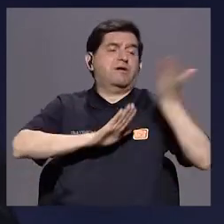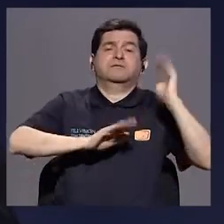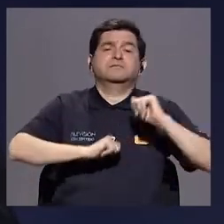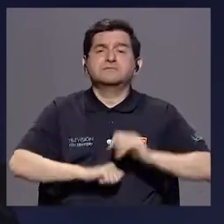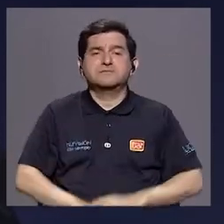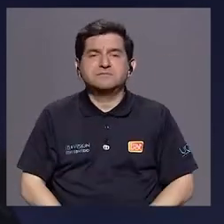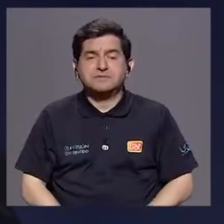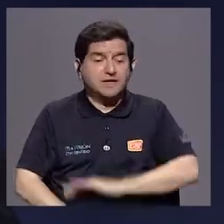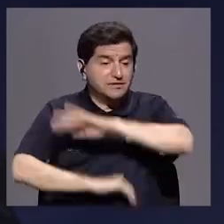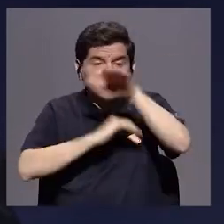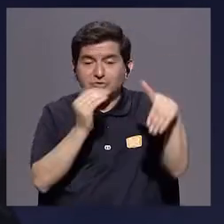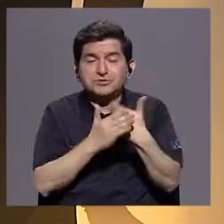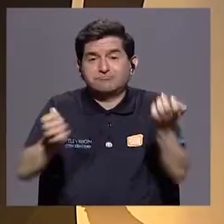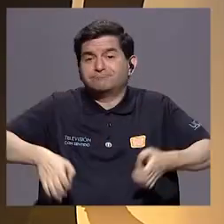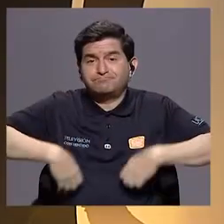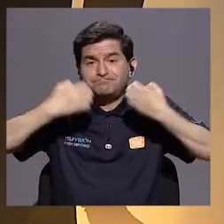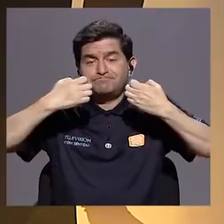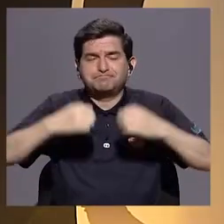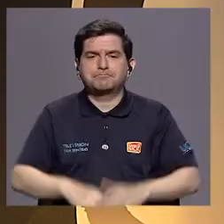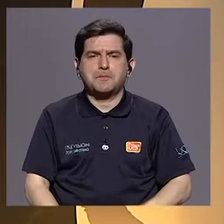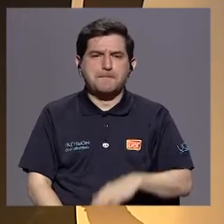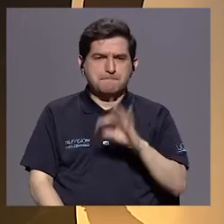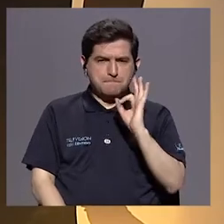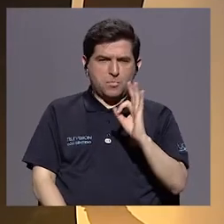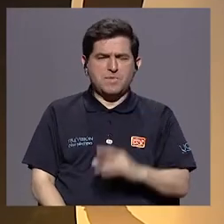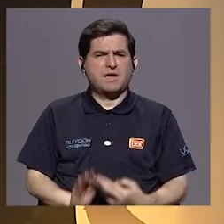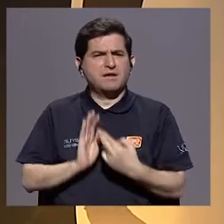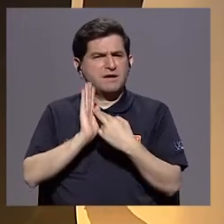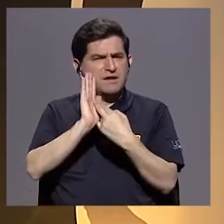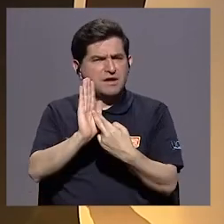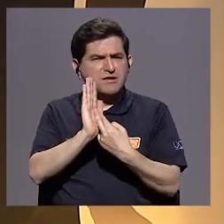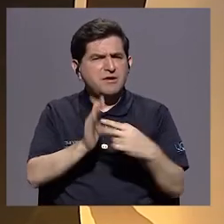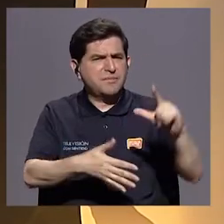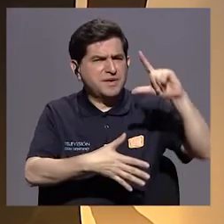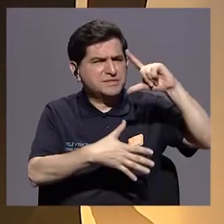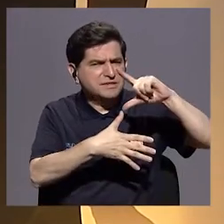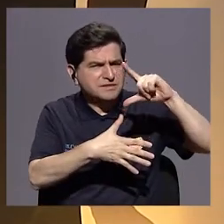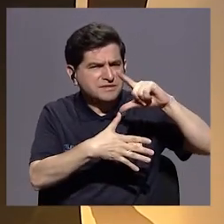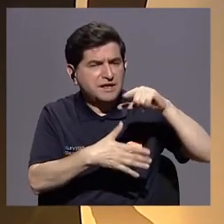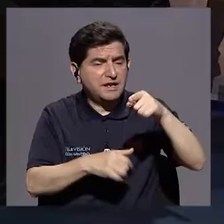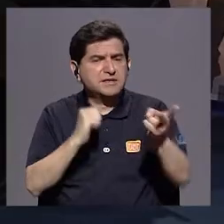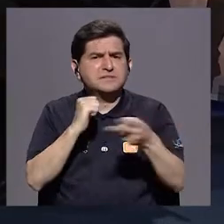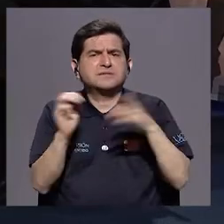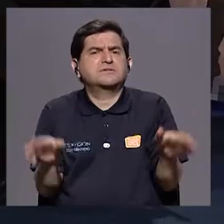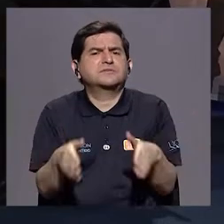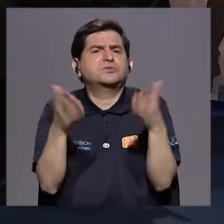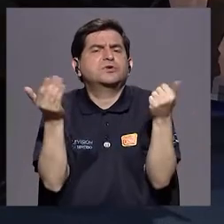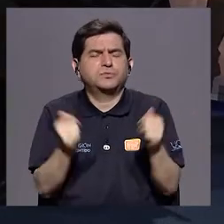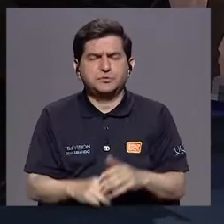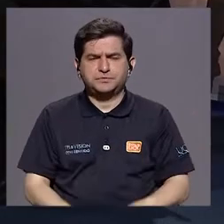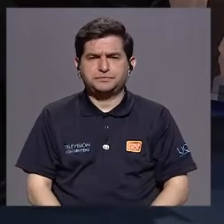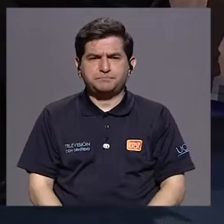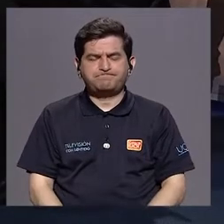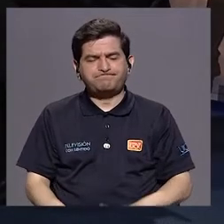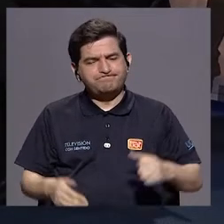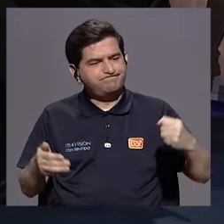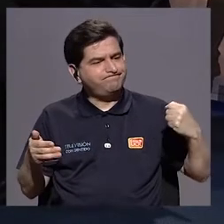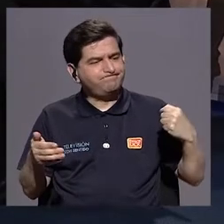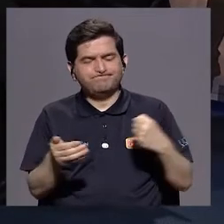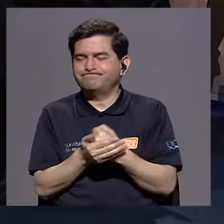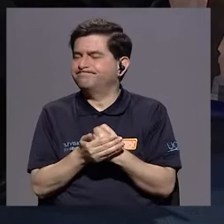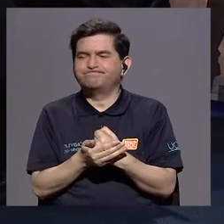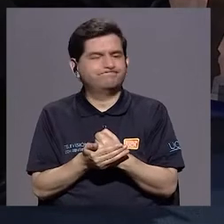un poquito todo muy bien como instalar la representación latinoamericana en esta edición pues lastimosamente